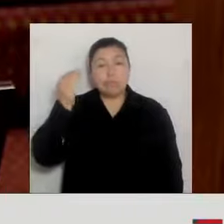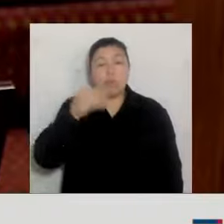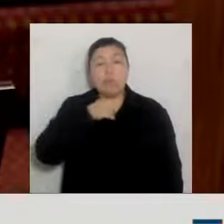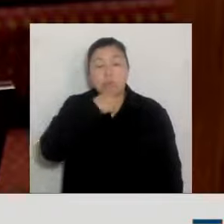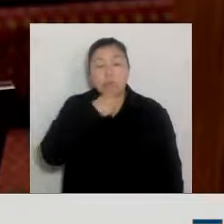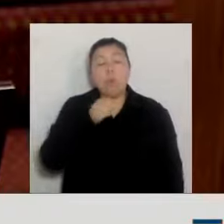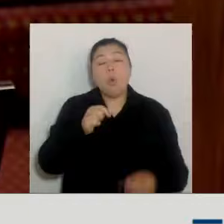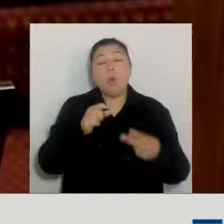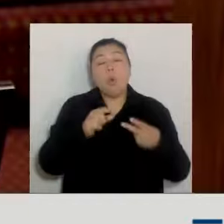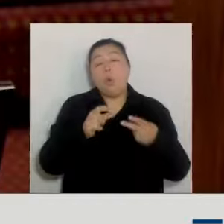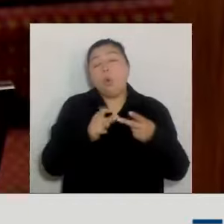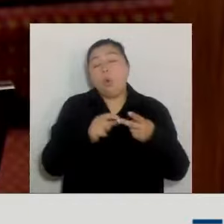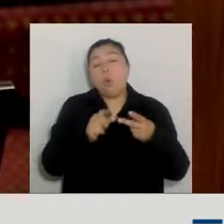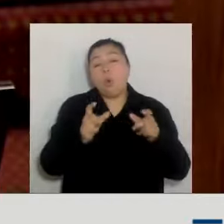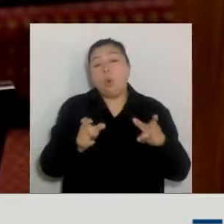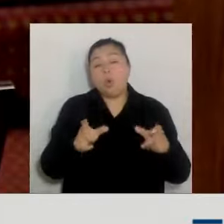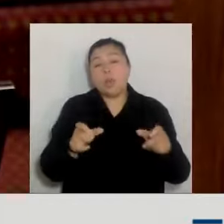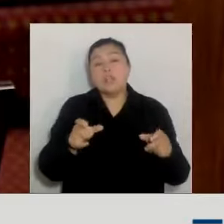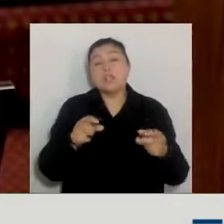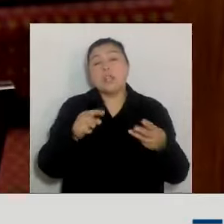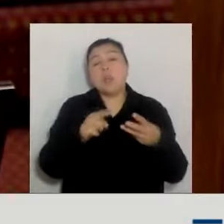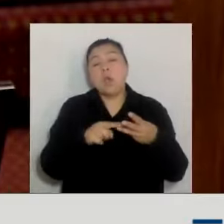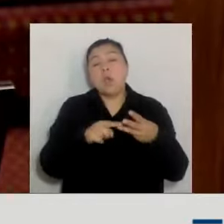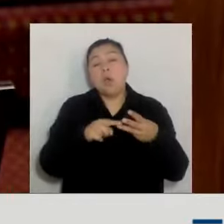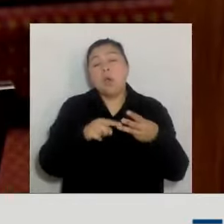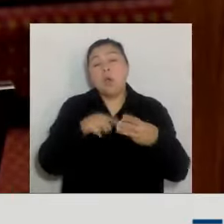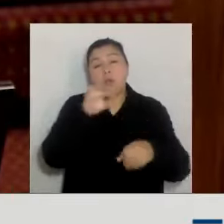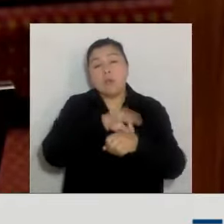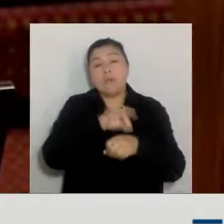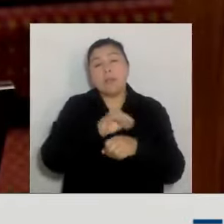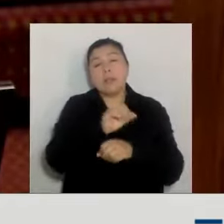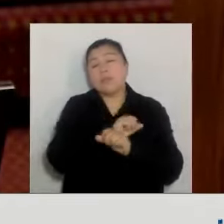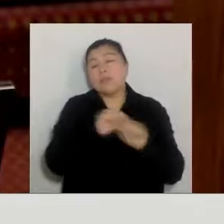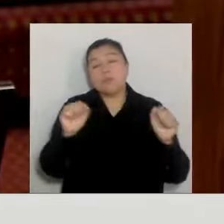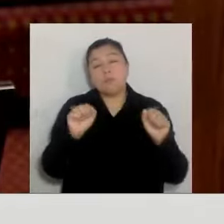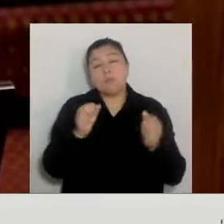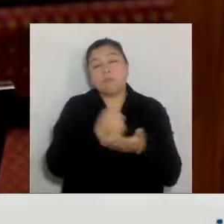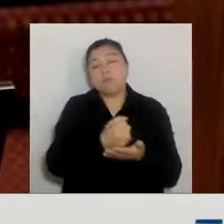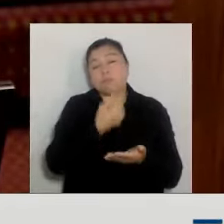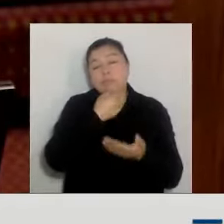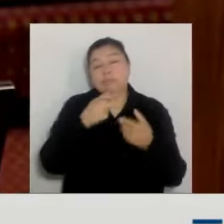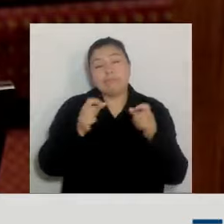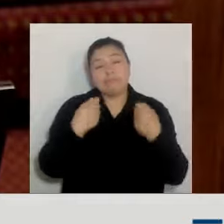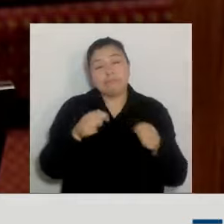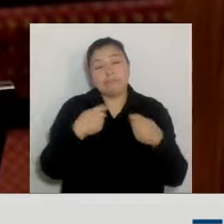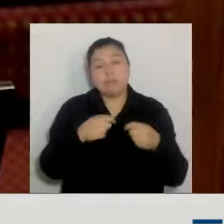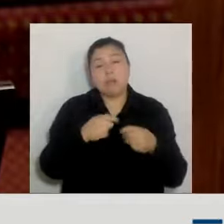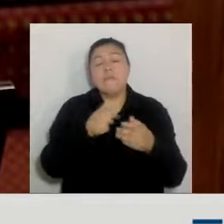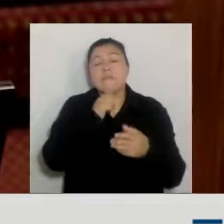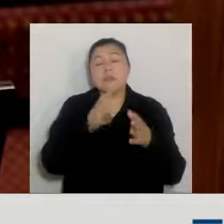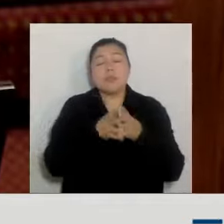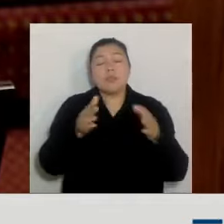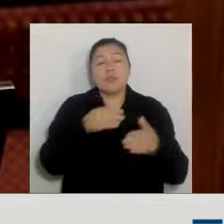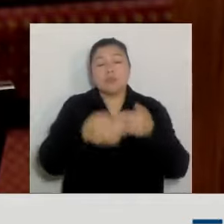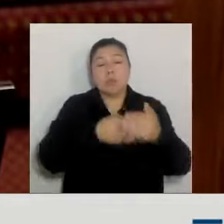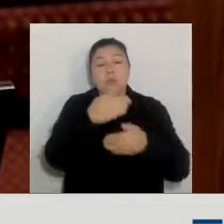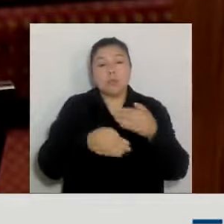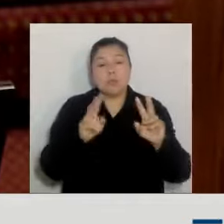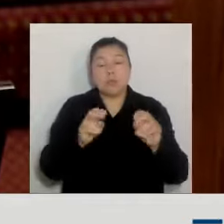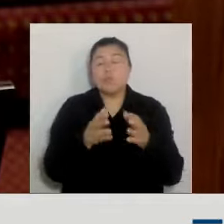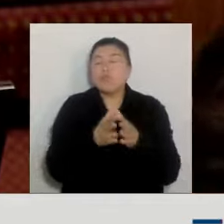va a producir alguna enfermedad intratable nos falta mucho por avanzar respecto a este tema mucho mucho